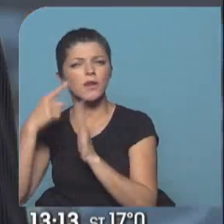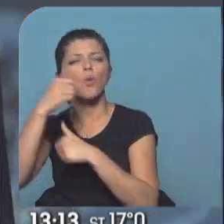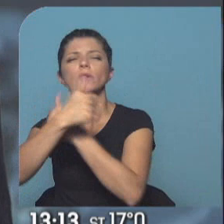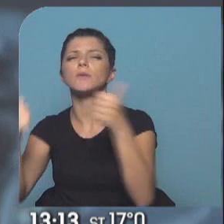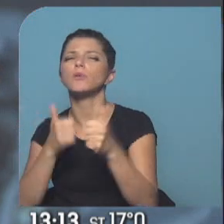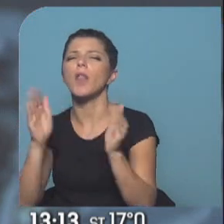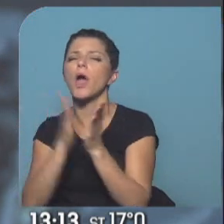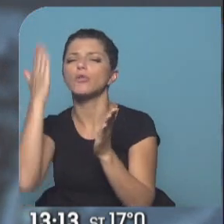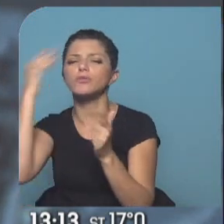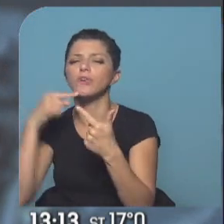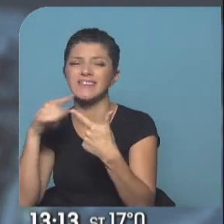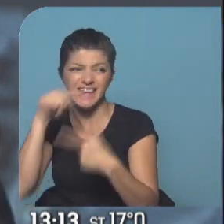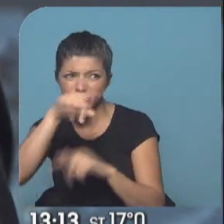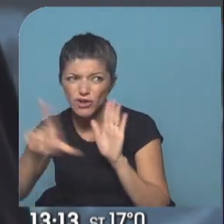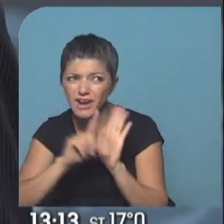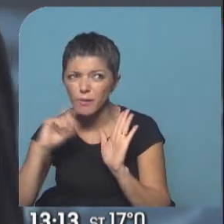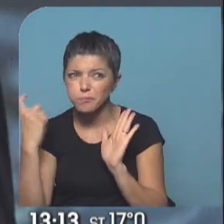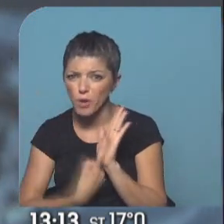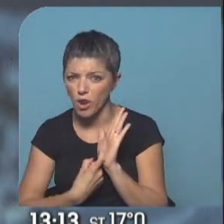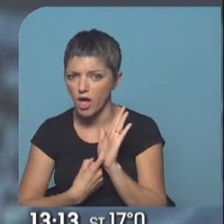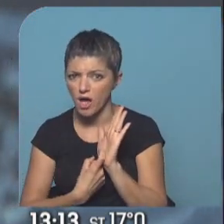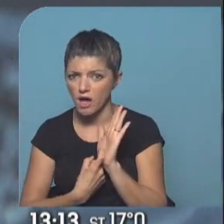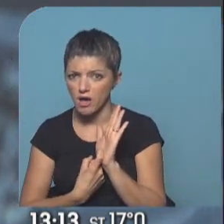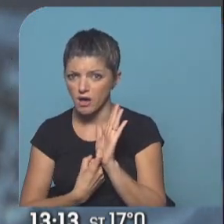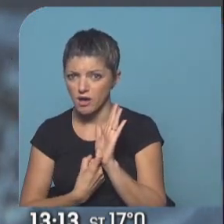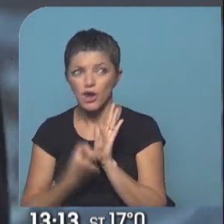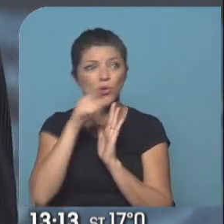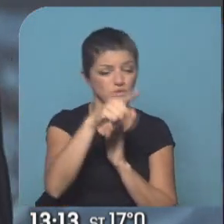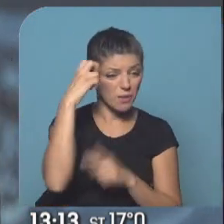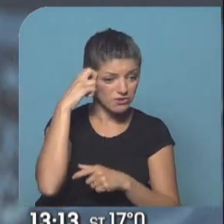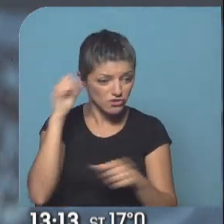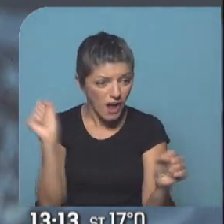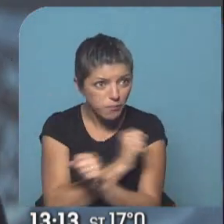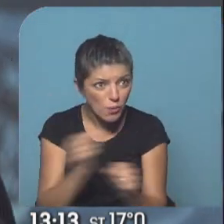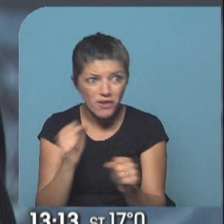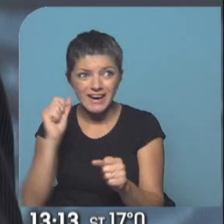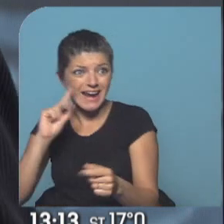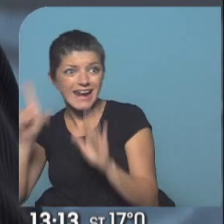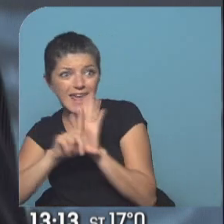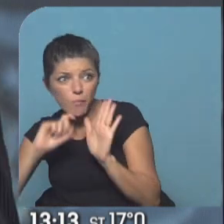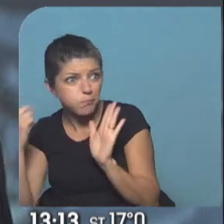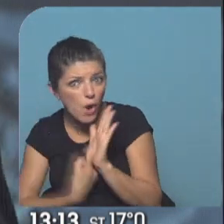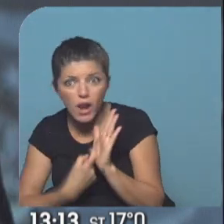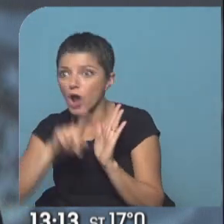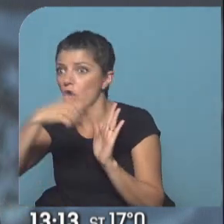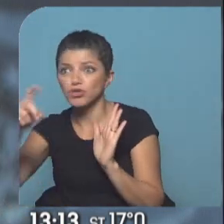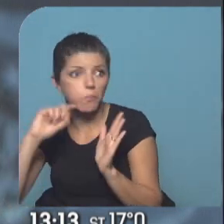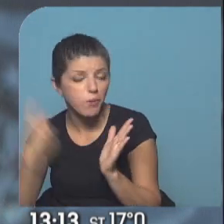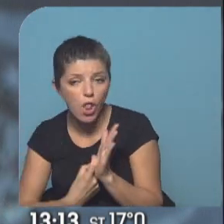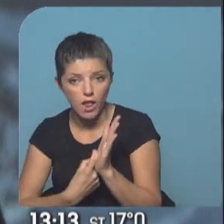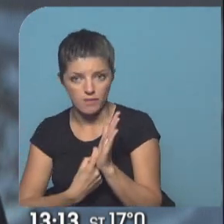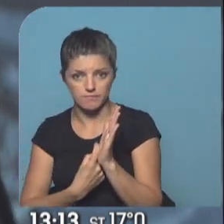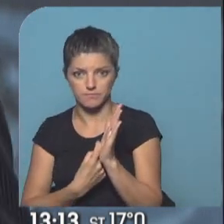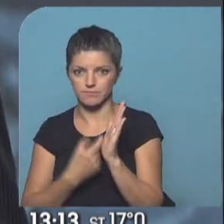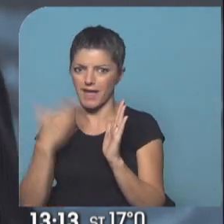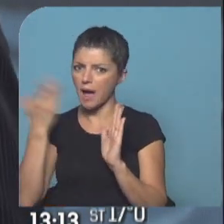dice esto que están haciendo es ilegal? Lo que se hizo en el Parlamento es ilegal, lo que hace el gobierno es ilegal. Es decir, estamos hablando de leyes